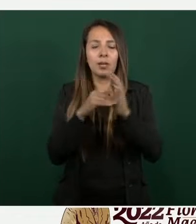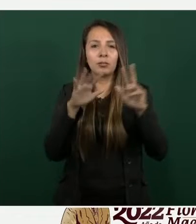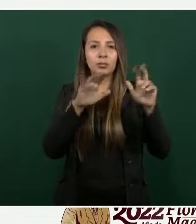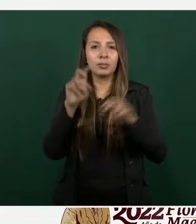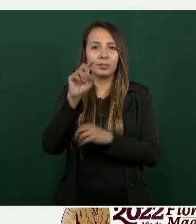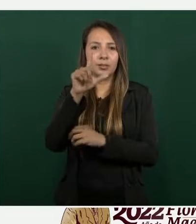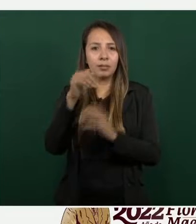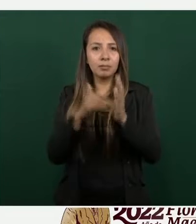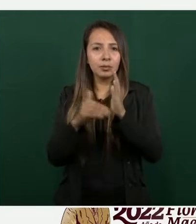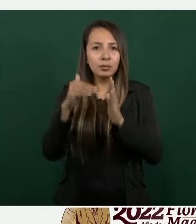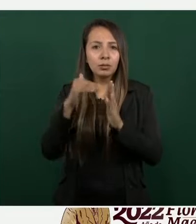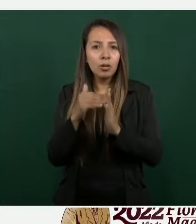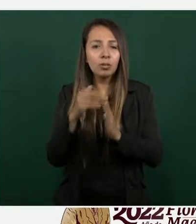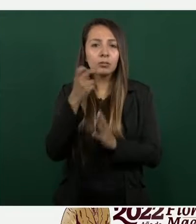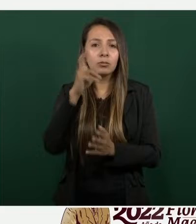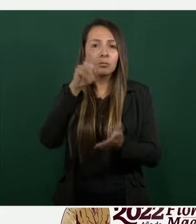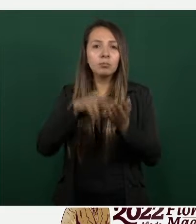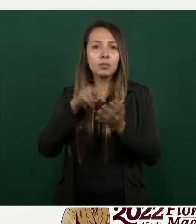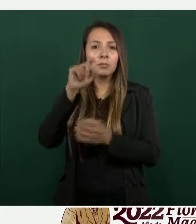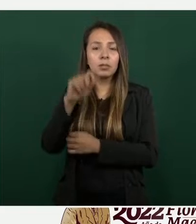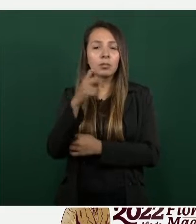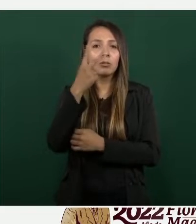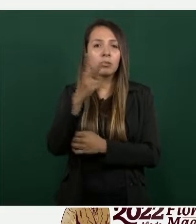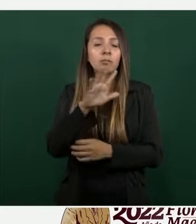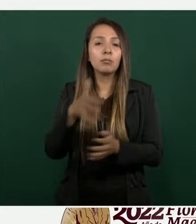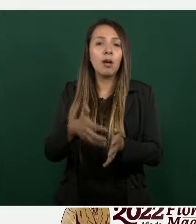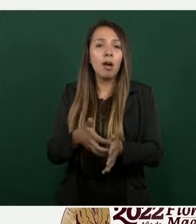2022 se tiene un ahorro de